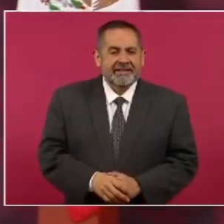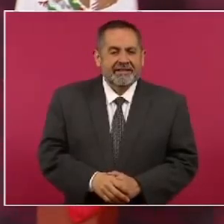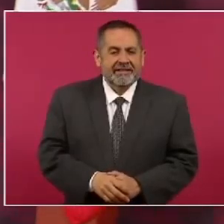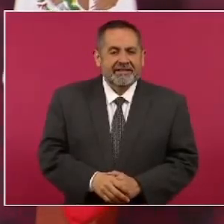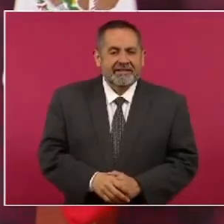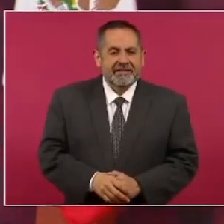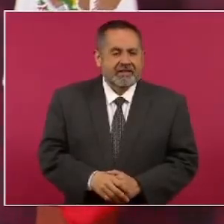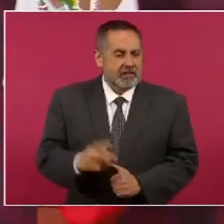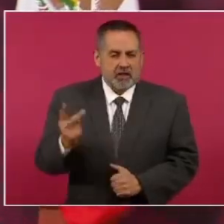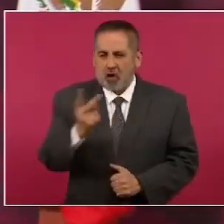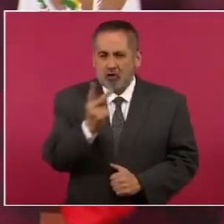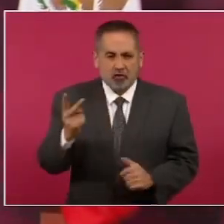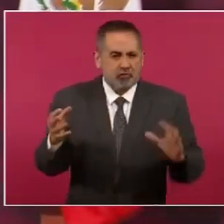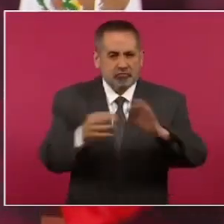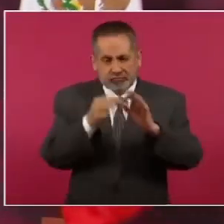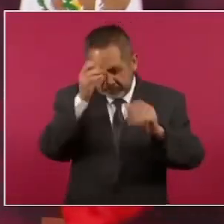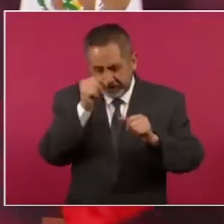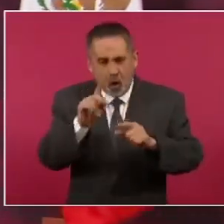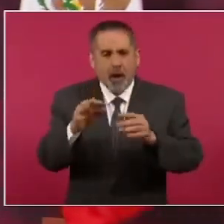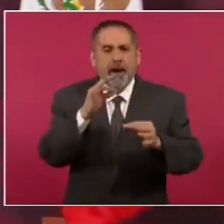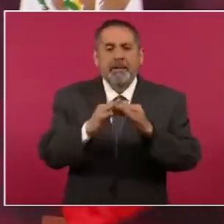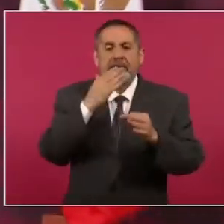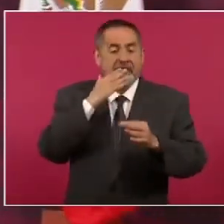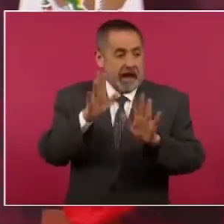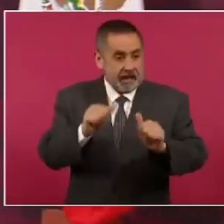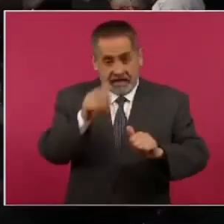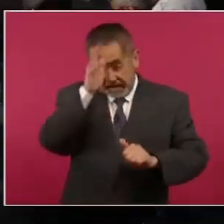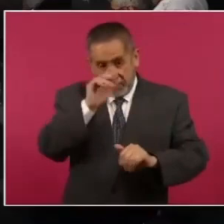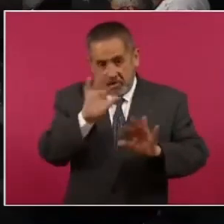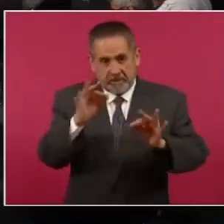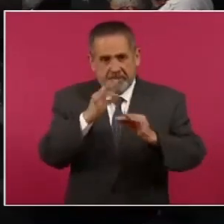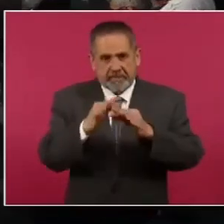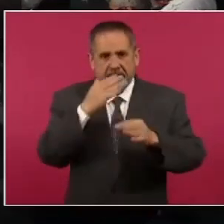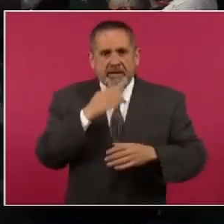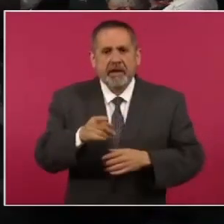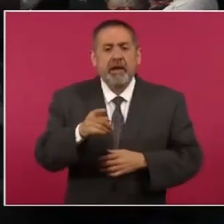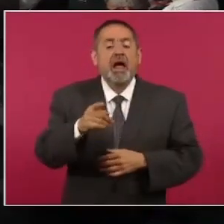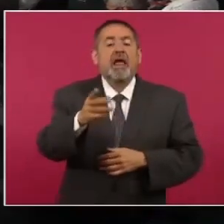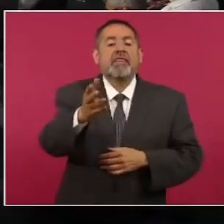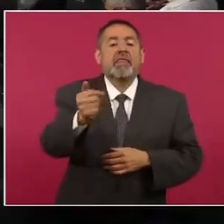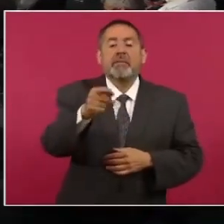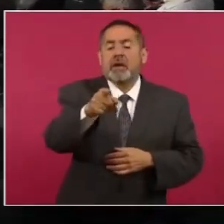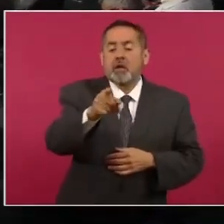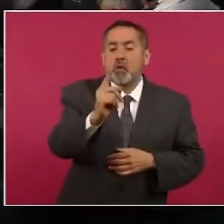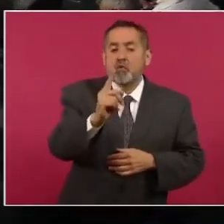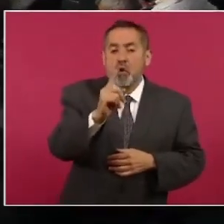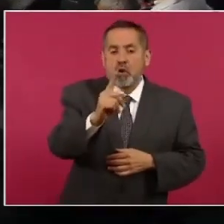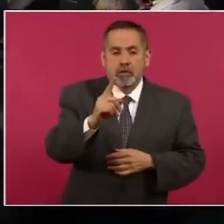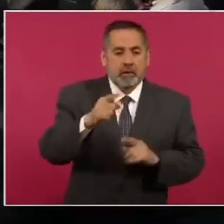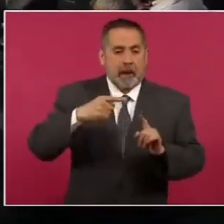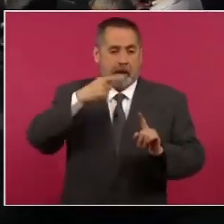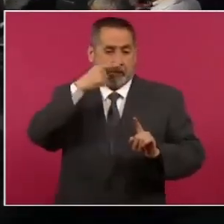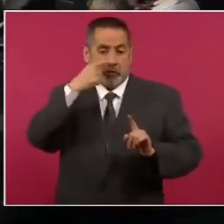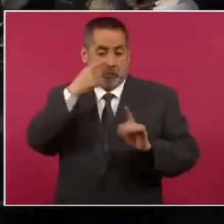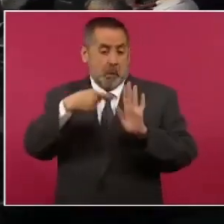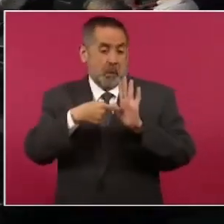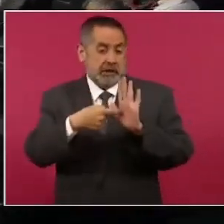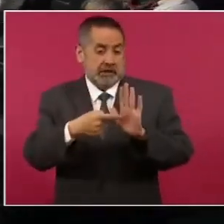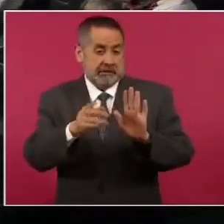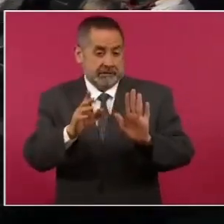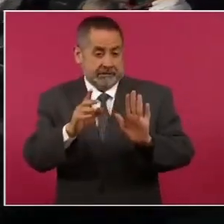Entre los dos. Bueno, ya quedamos, ¿no? ¿Me dejan nada más presumir?